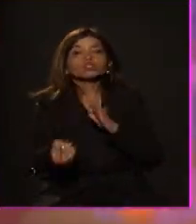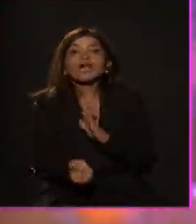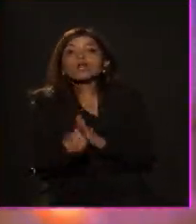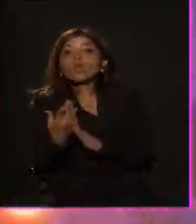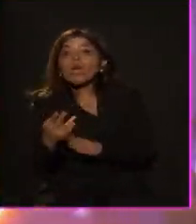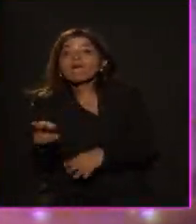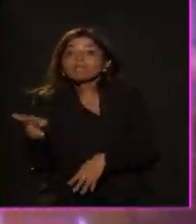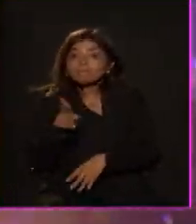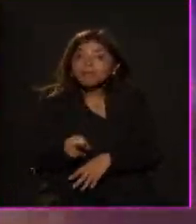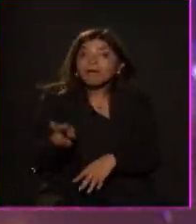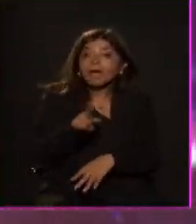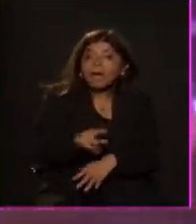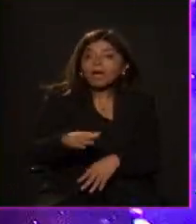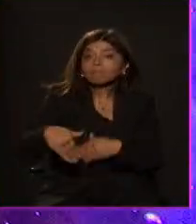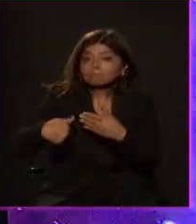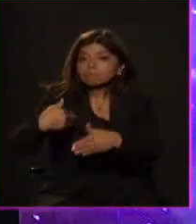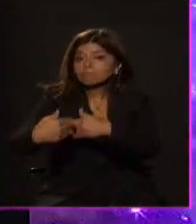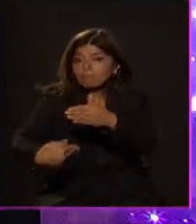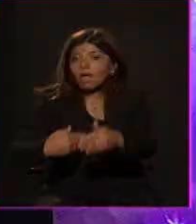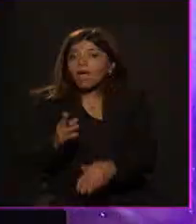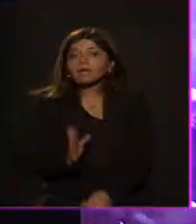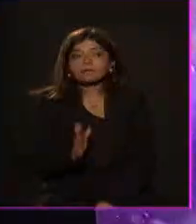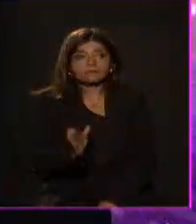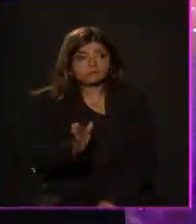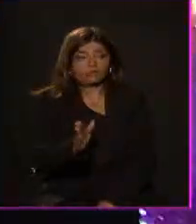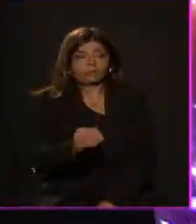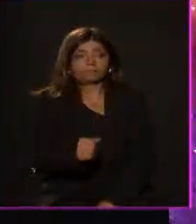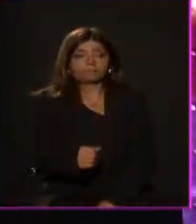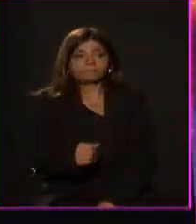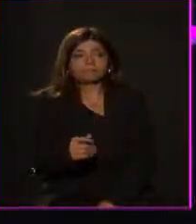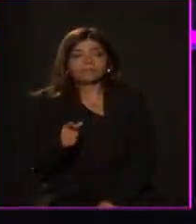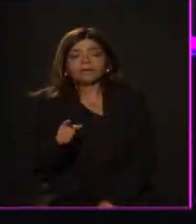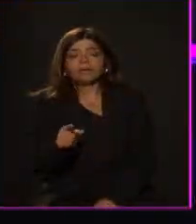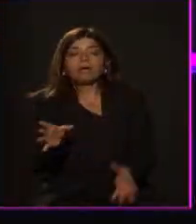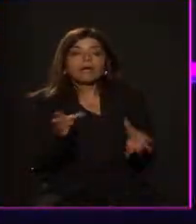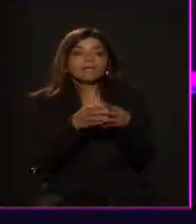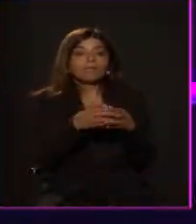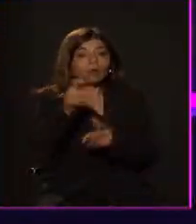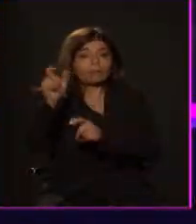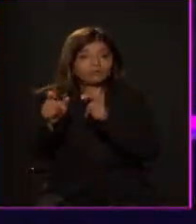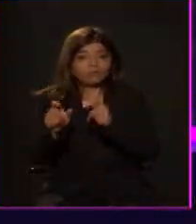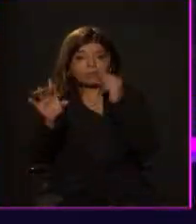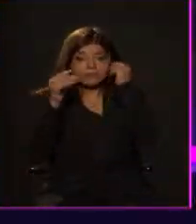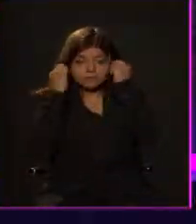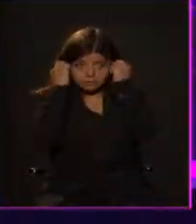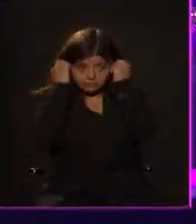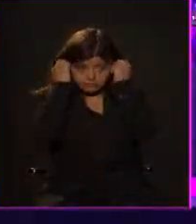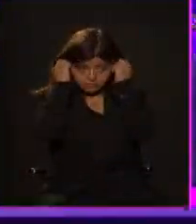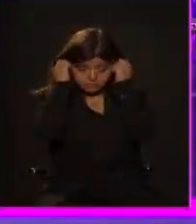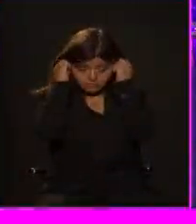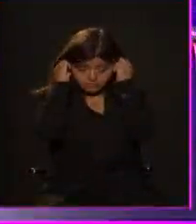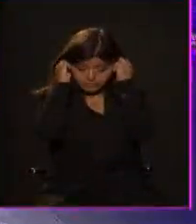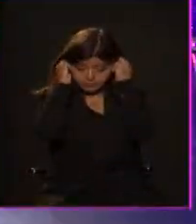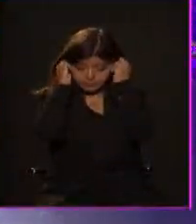sistemática. Y acá el equipo de personas que está haciendo estos descubrimientos son